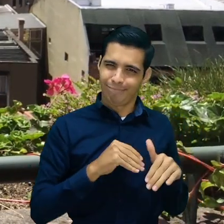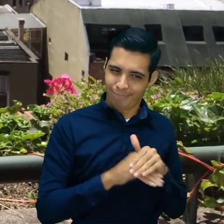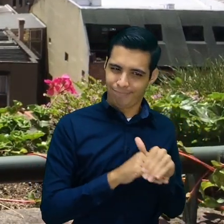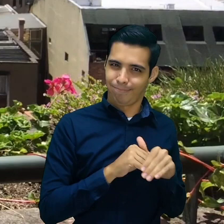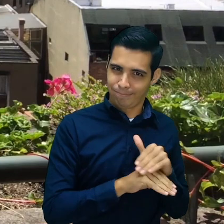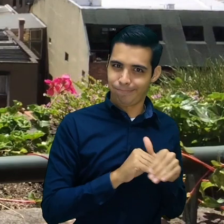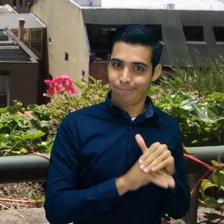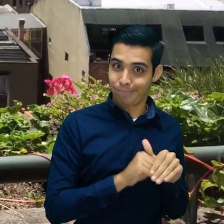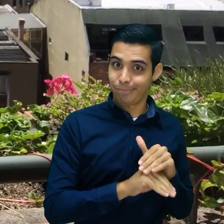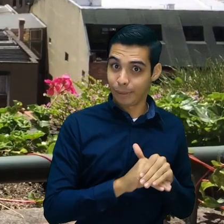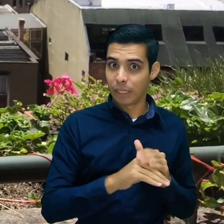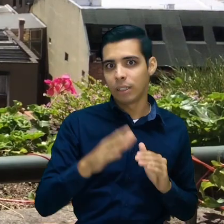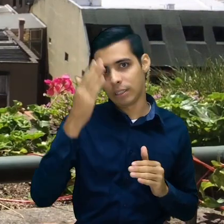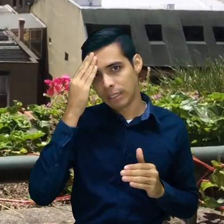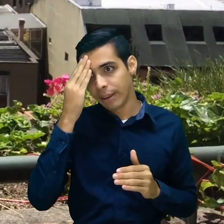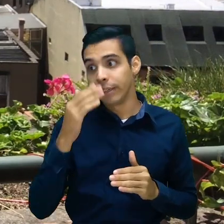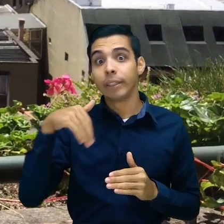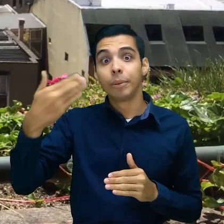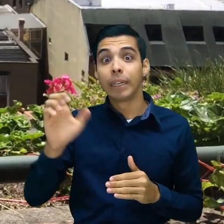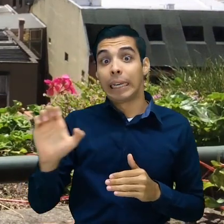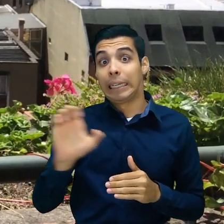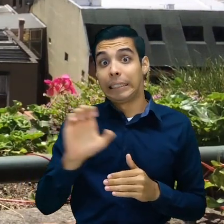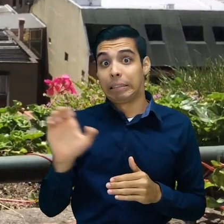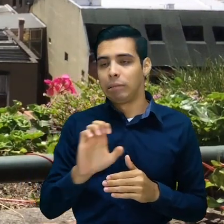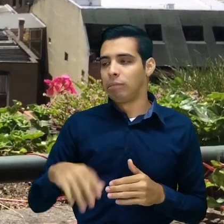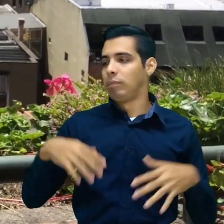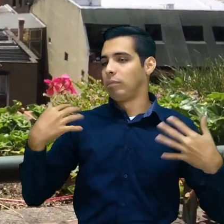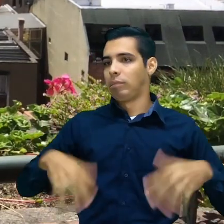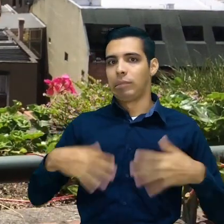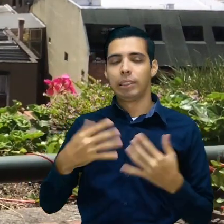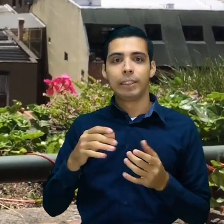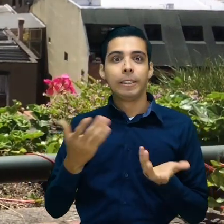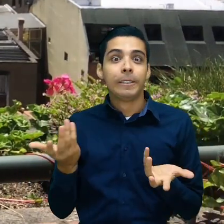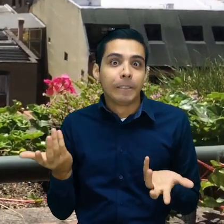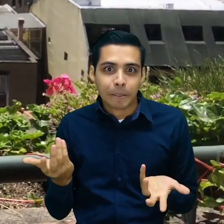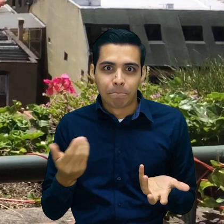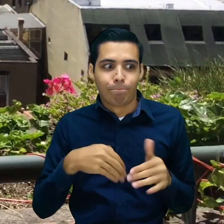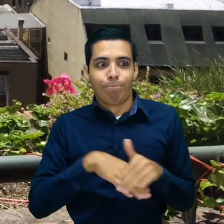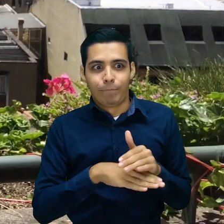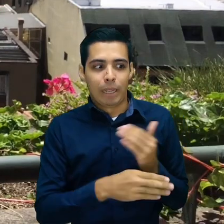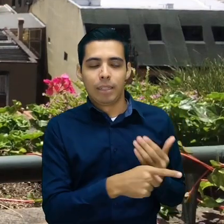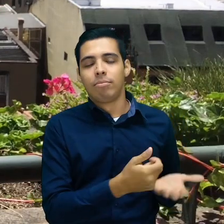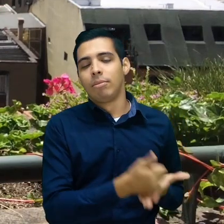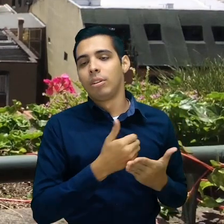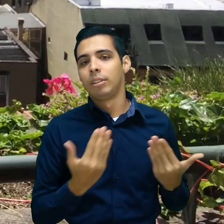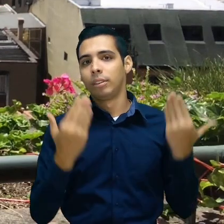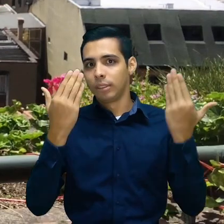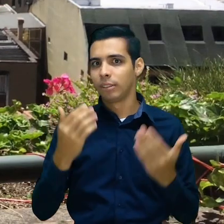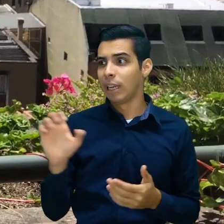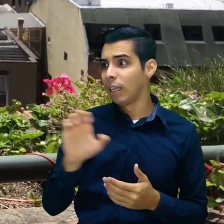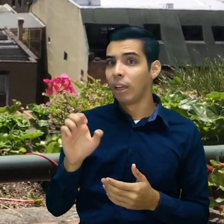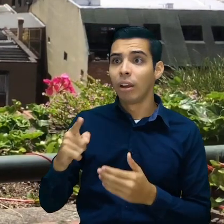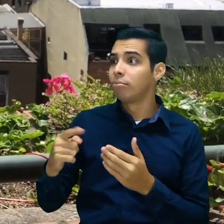que sé por experiencia propia que para los independientes es un poco más complicada, porque las empresas hasta ahora están arrancando nuevamente, uno termina